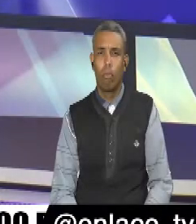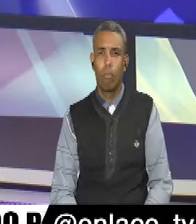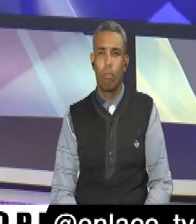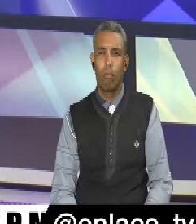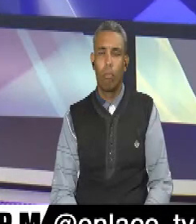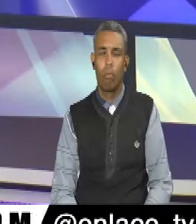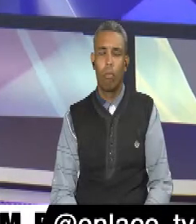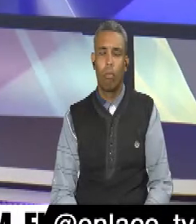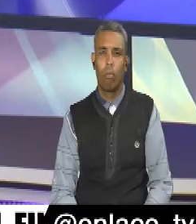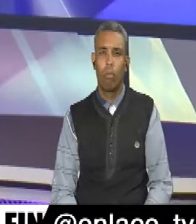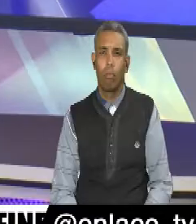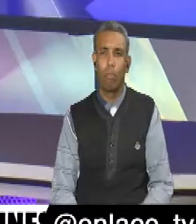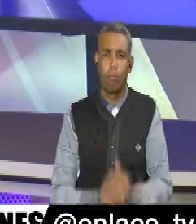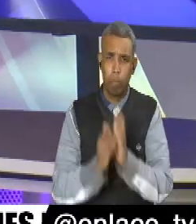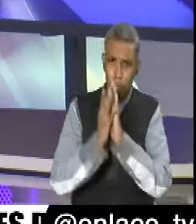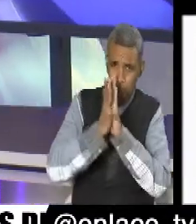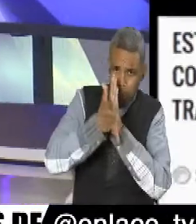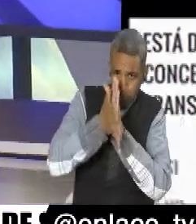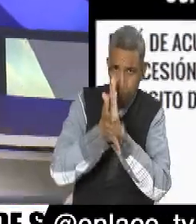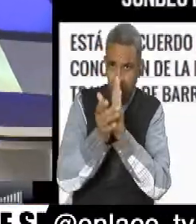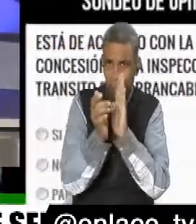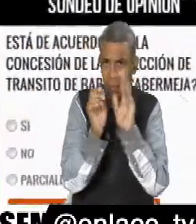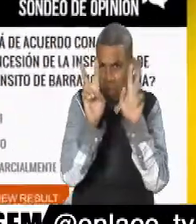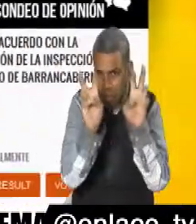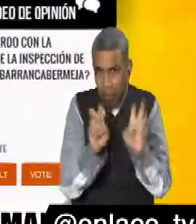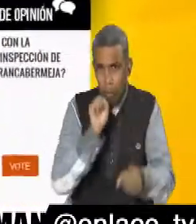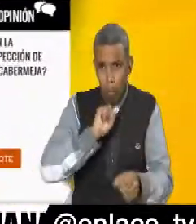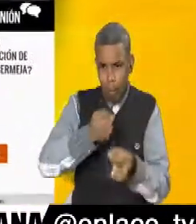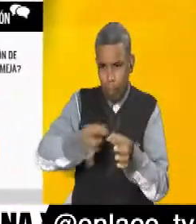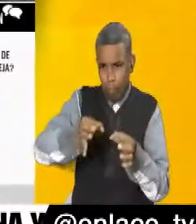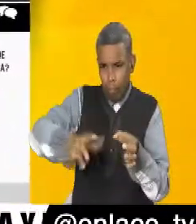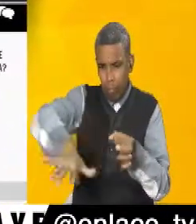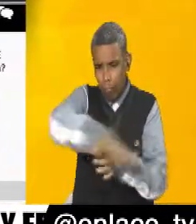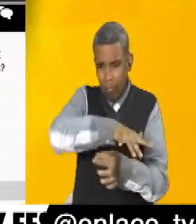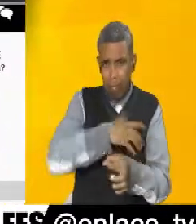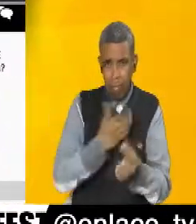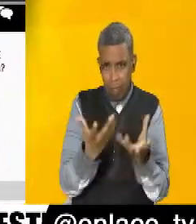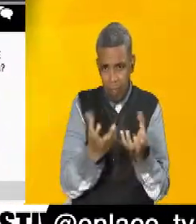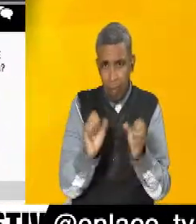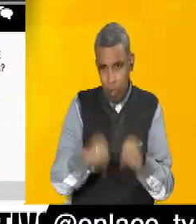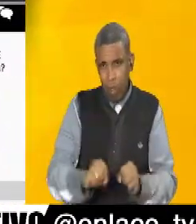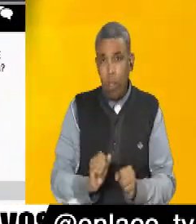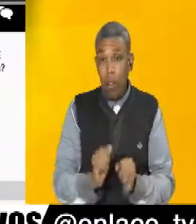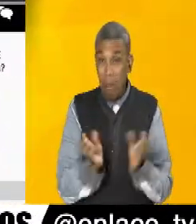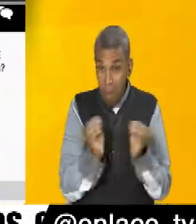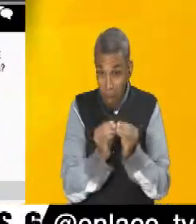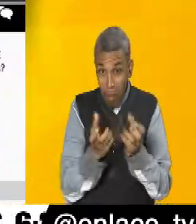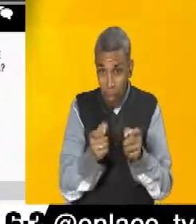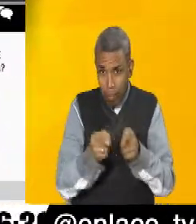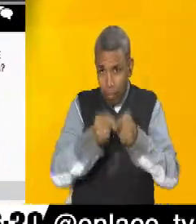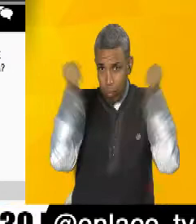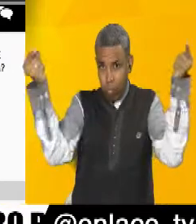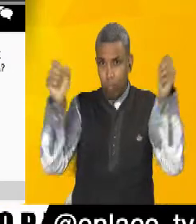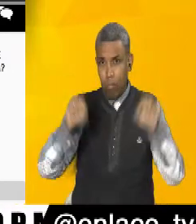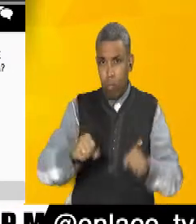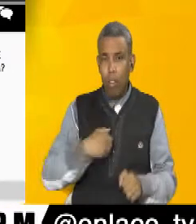Seguimos llevando a nuestra comunidad el acontecer de la ciudad y región. Esta y otras informaciones de Enlace Noticias las puede hallar en nuestra página